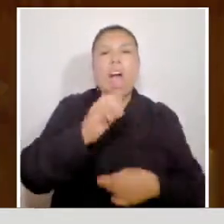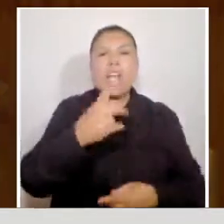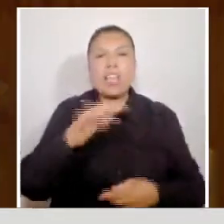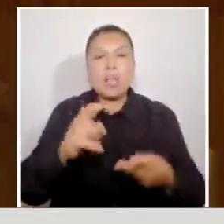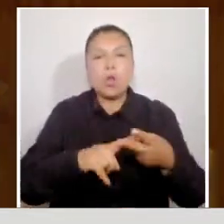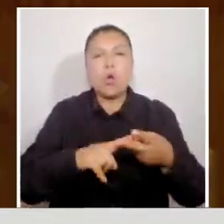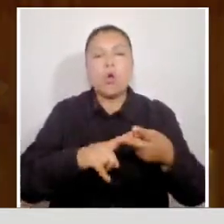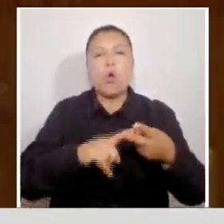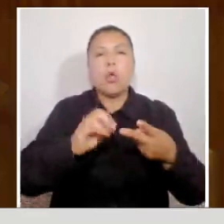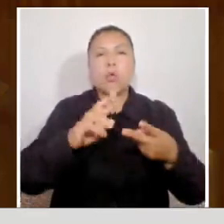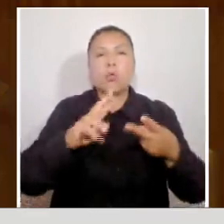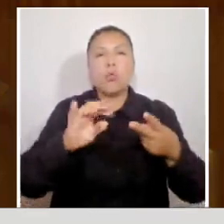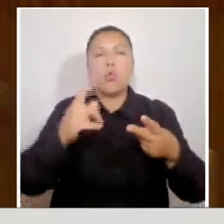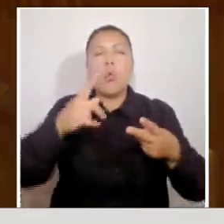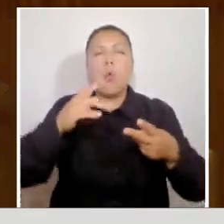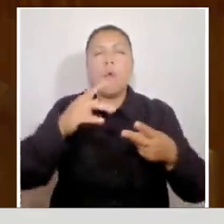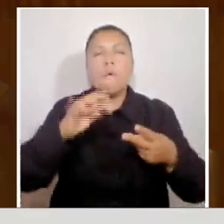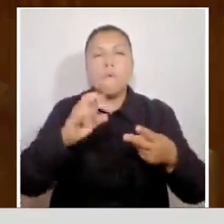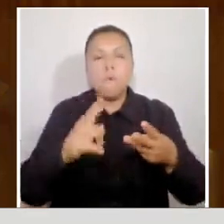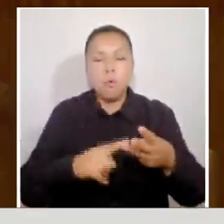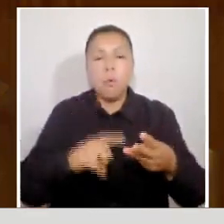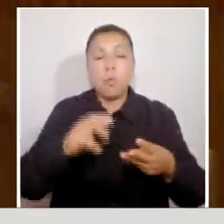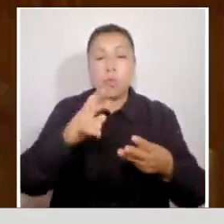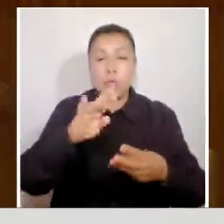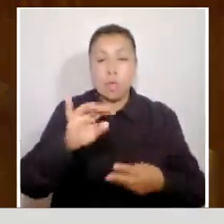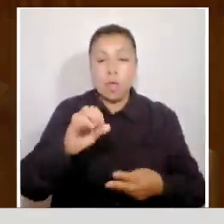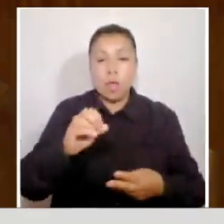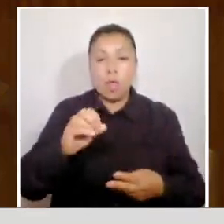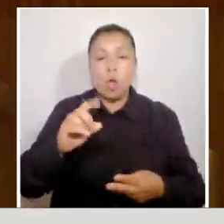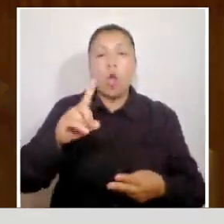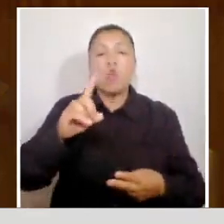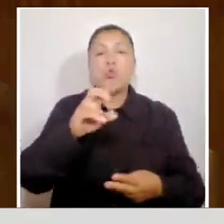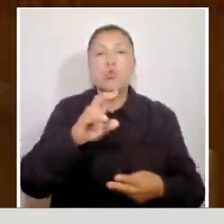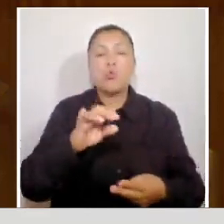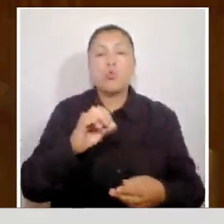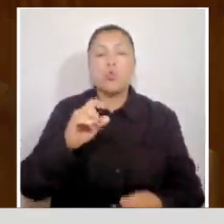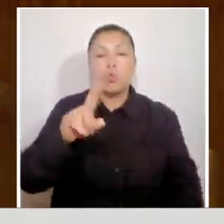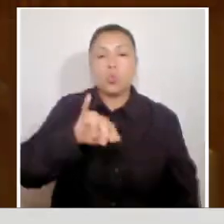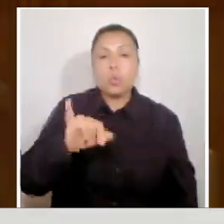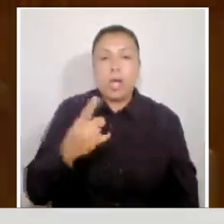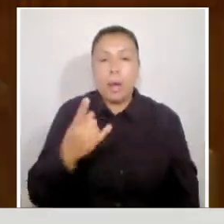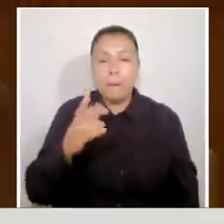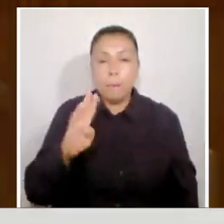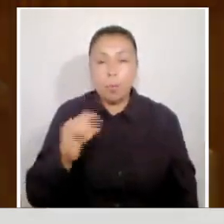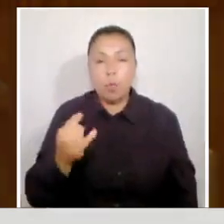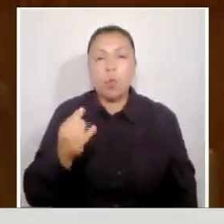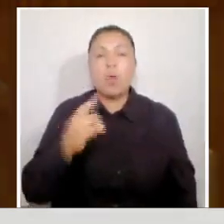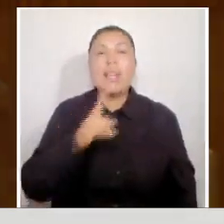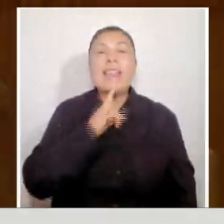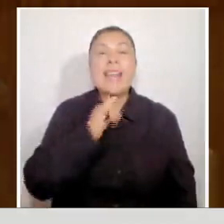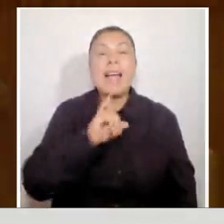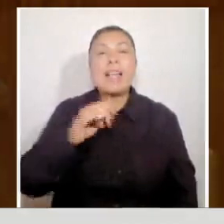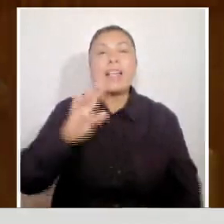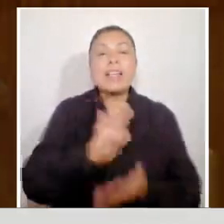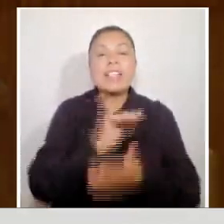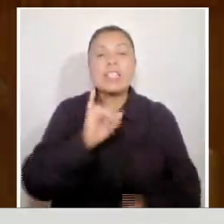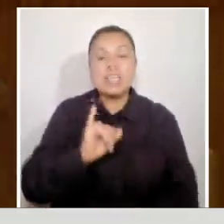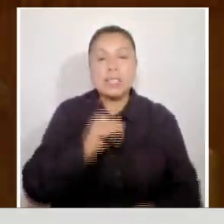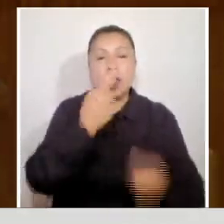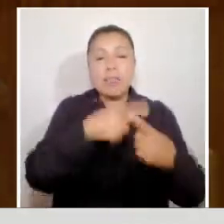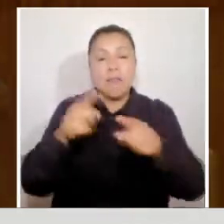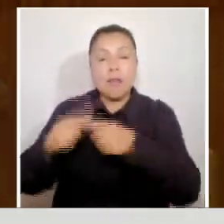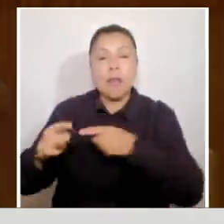kungfu k magaga yitsu sambo saati o taichi y sus múltiples derivados y